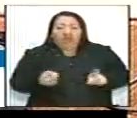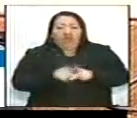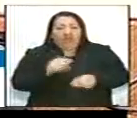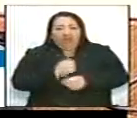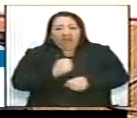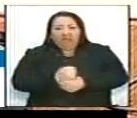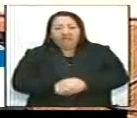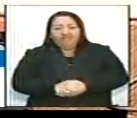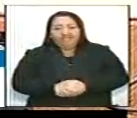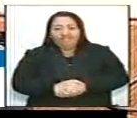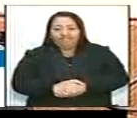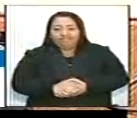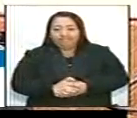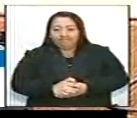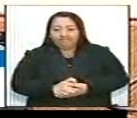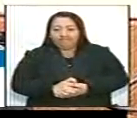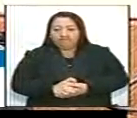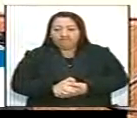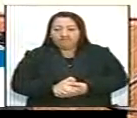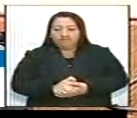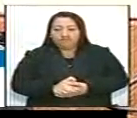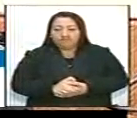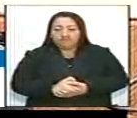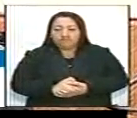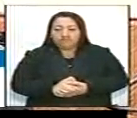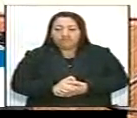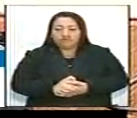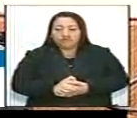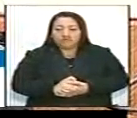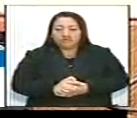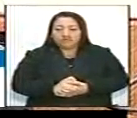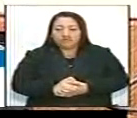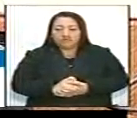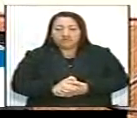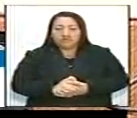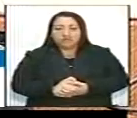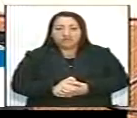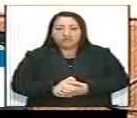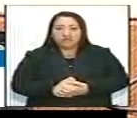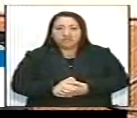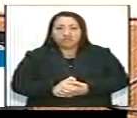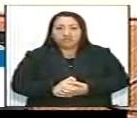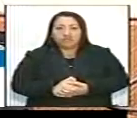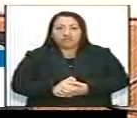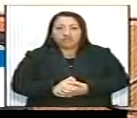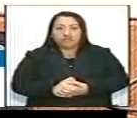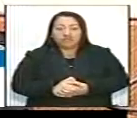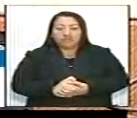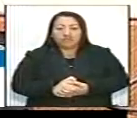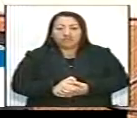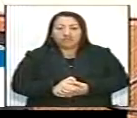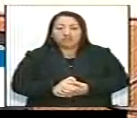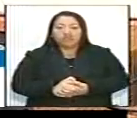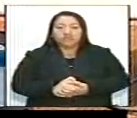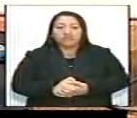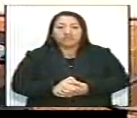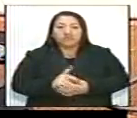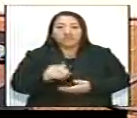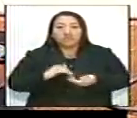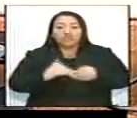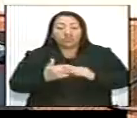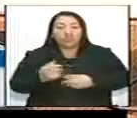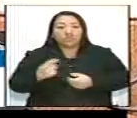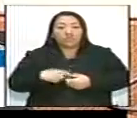trabajo de la comunidad participando también. Y dentro de ese esquema